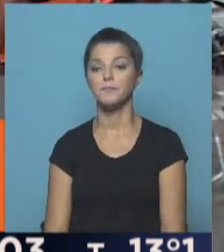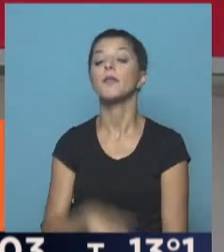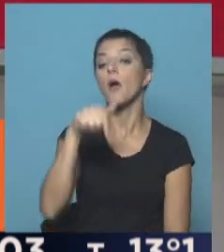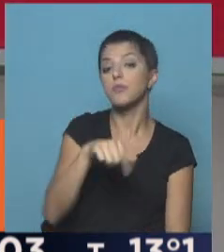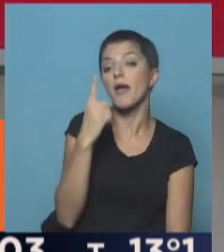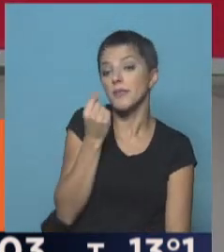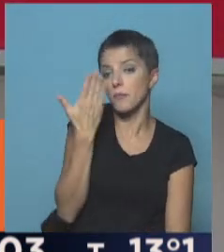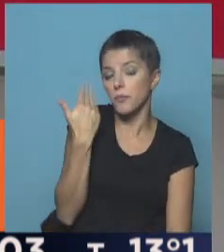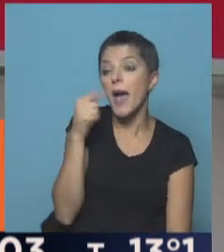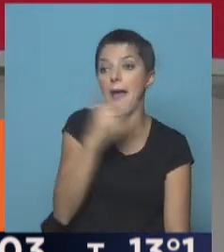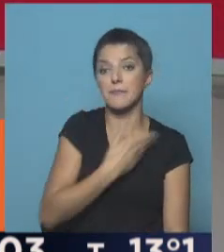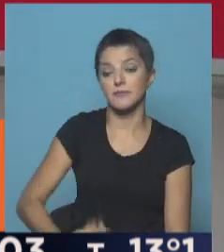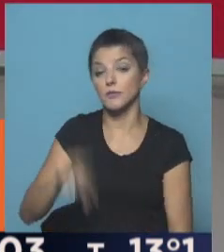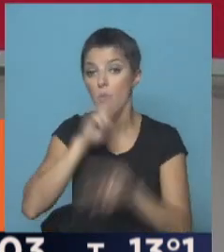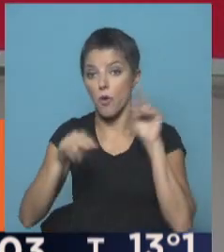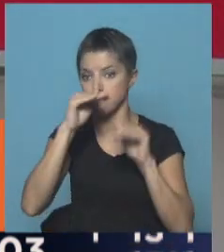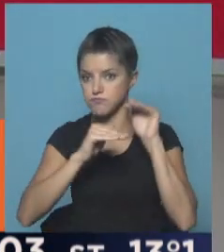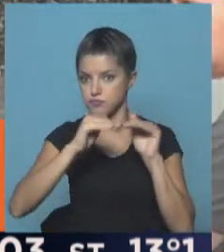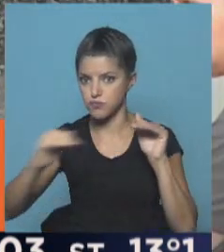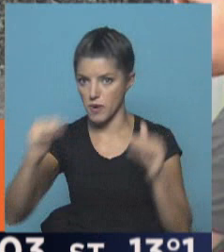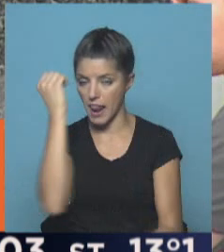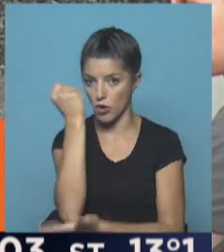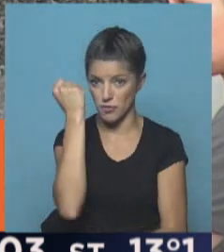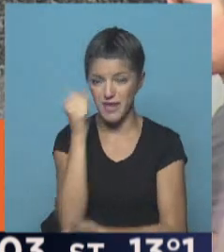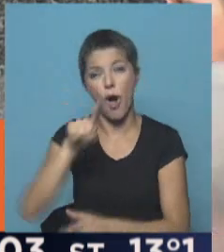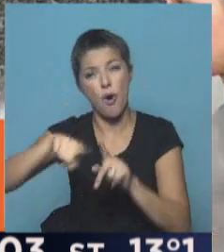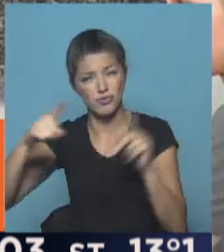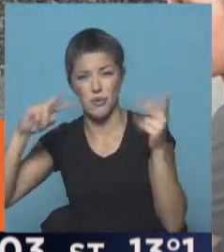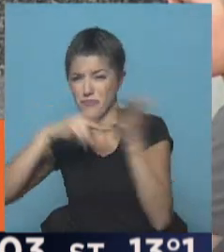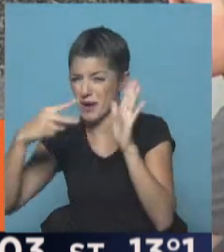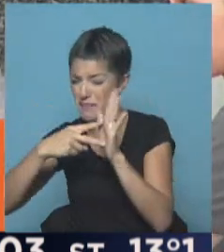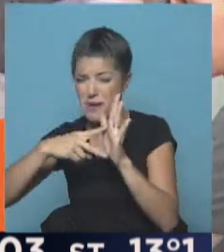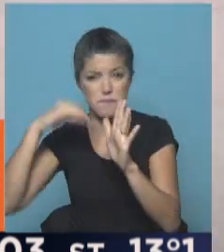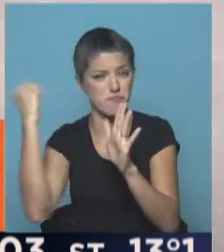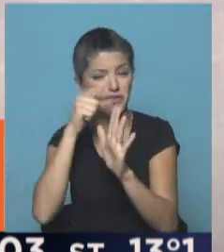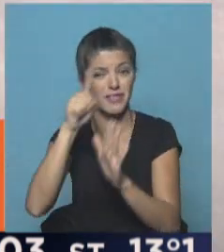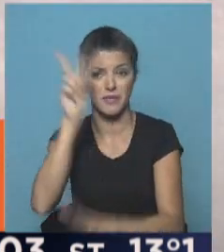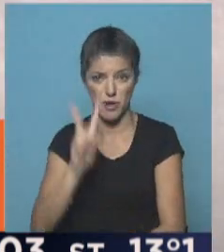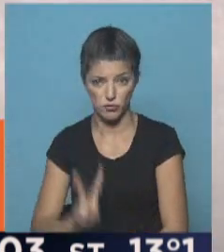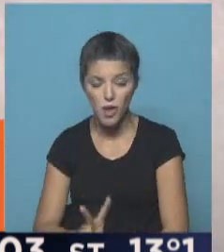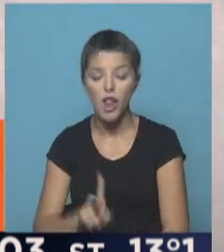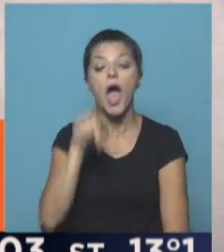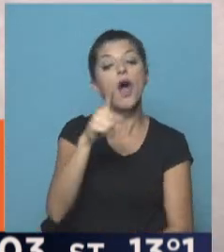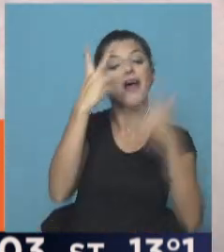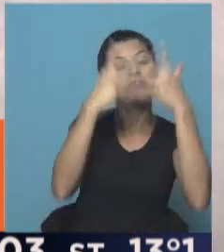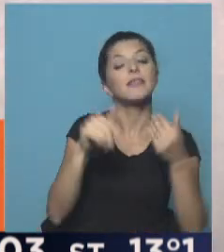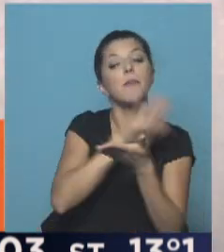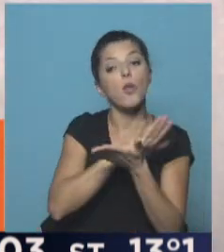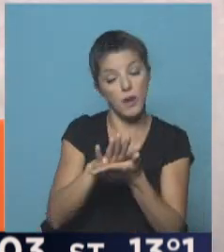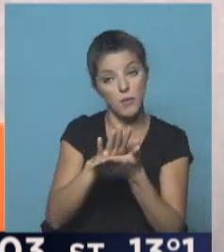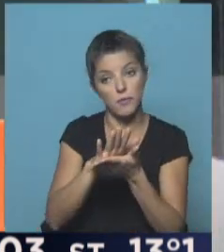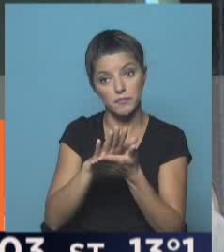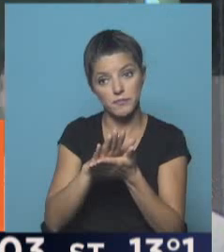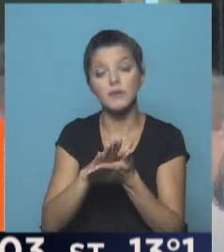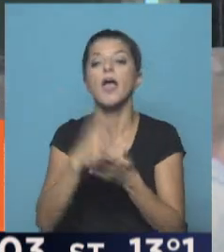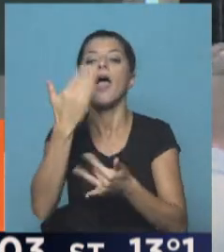Maduro buscó apaciguar el escenario económico, otro de los graves problemas que afronta el país, al presentar un nuevo sistema cambiario con subastas